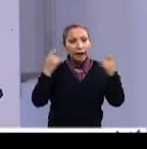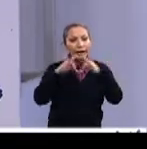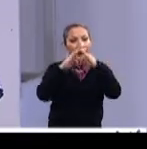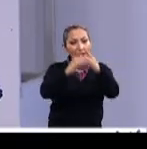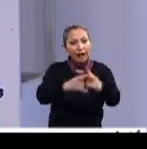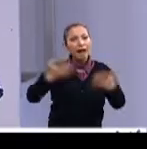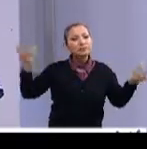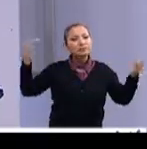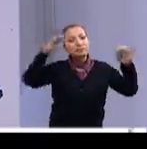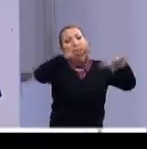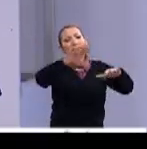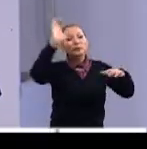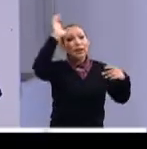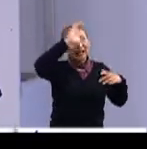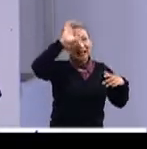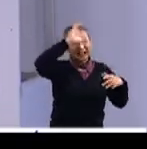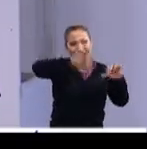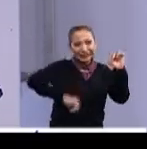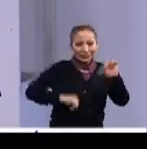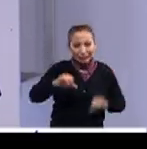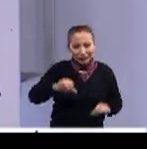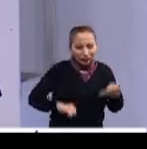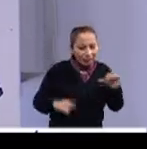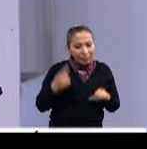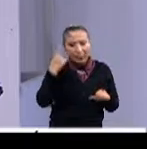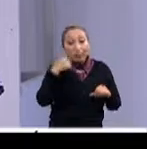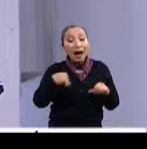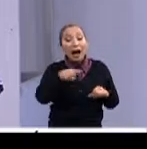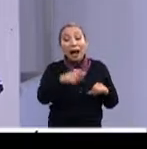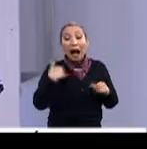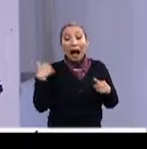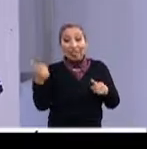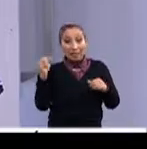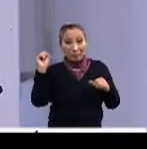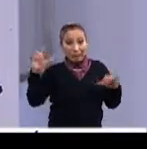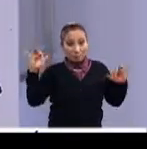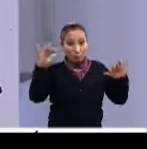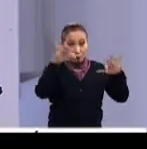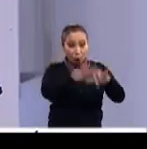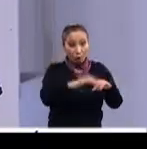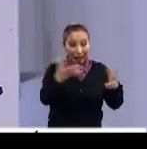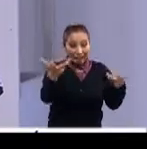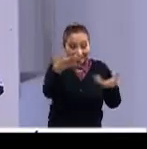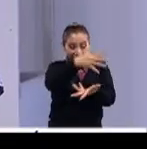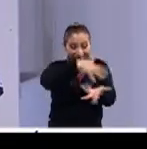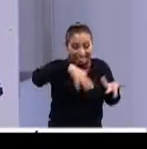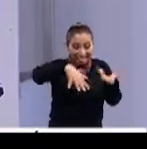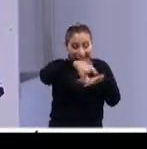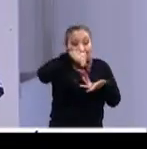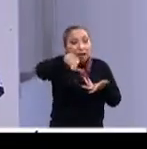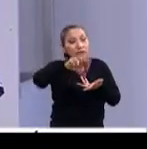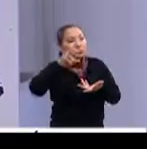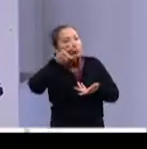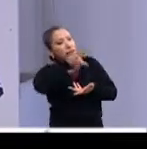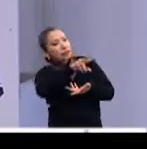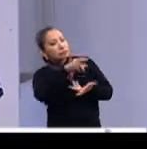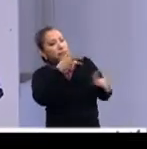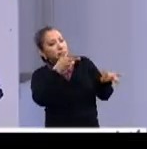eventos culturales con los chicos, con la finalidad de que en cada una de estas partes de los eventos que realizamos, ellos